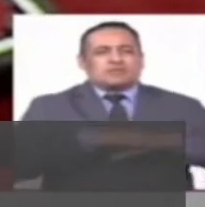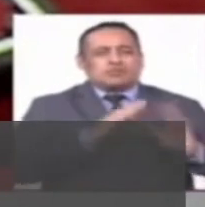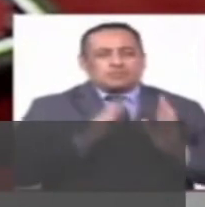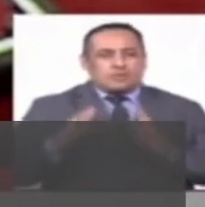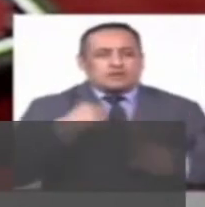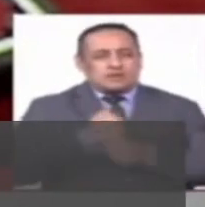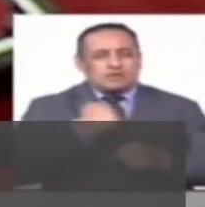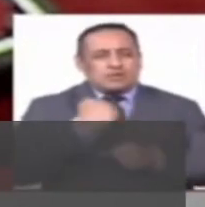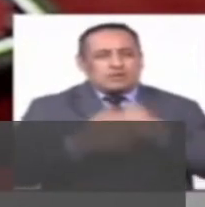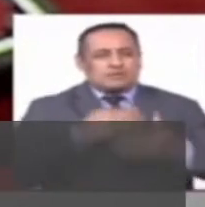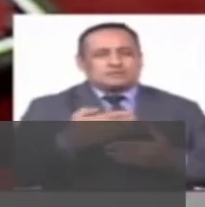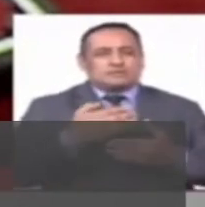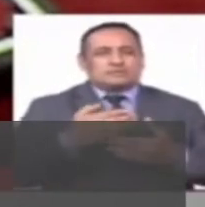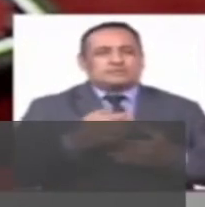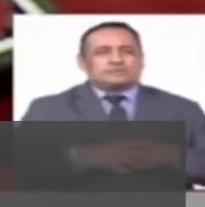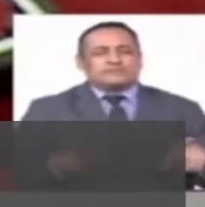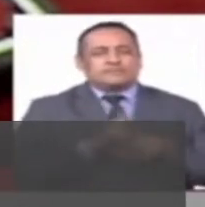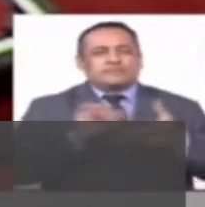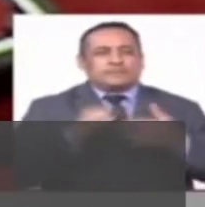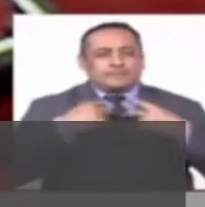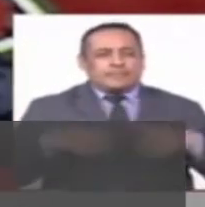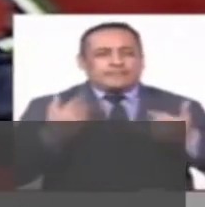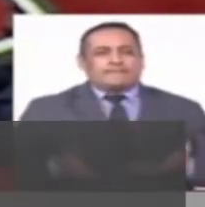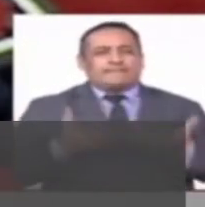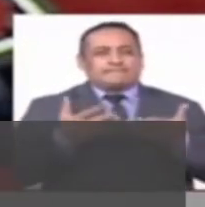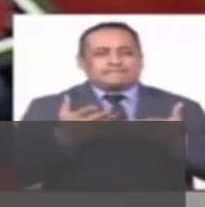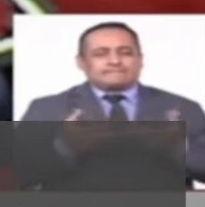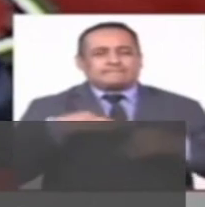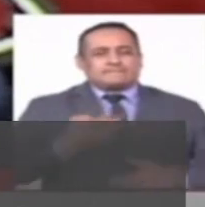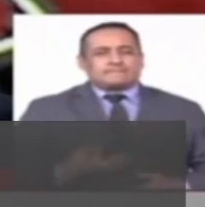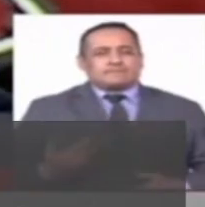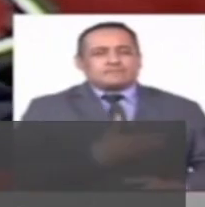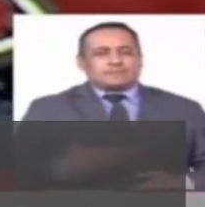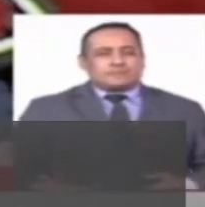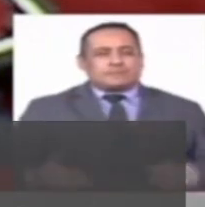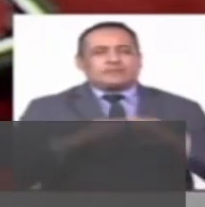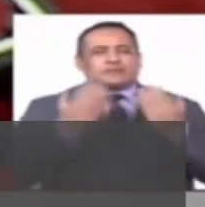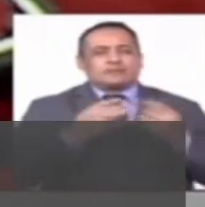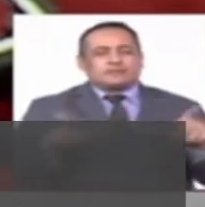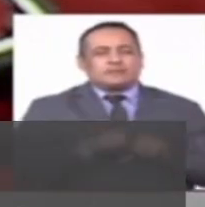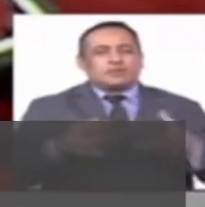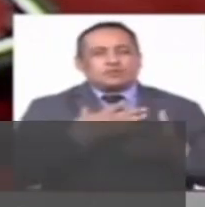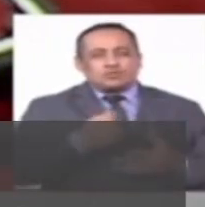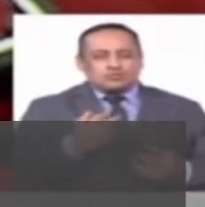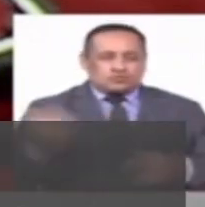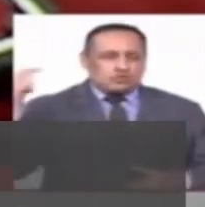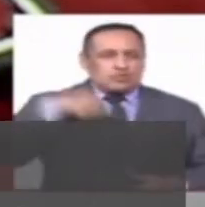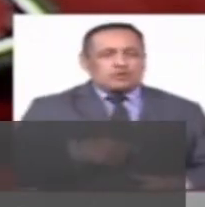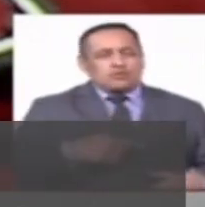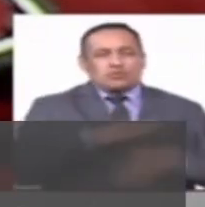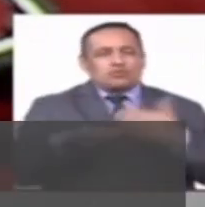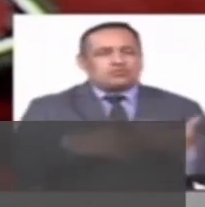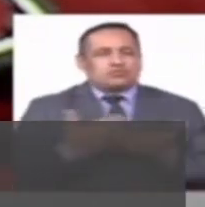también operativo tenemos podemos hacerlo llegar a usted señor el presidente del Congreso Y cuando guste yo vengo con